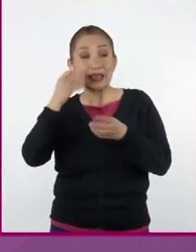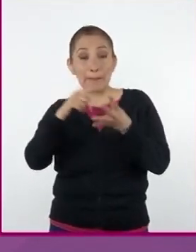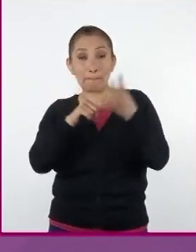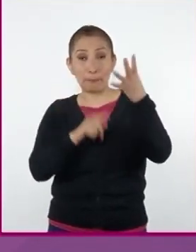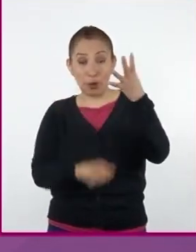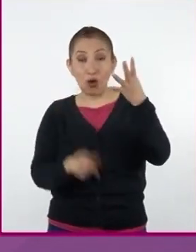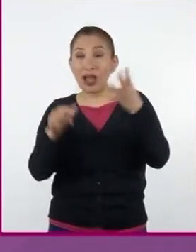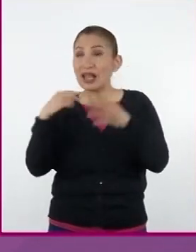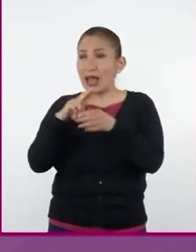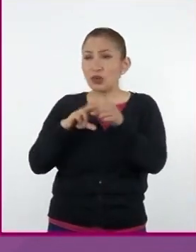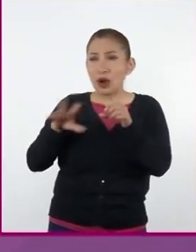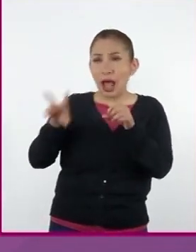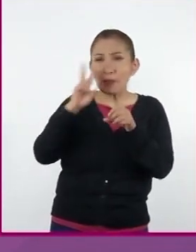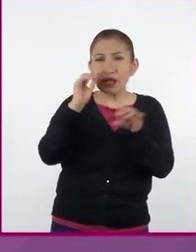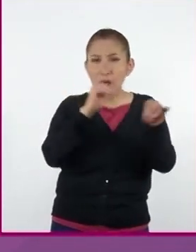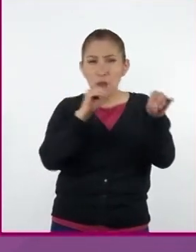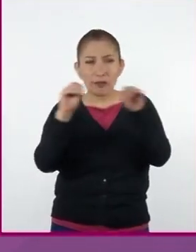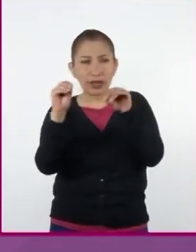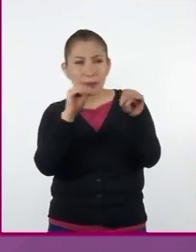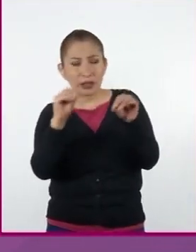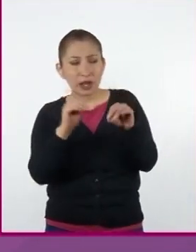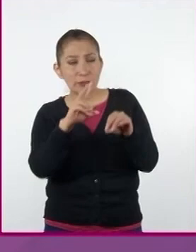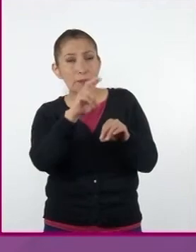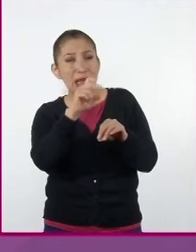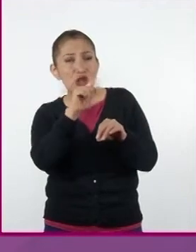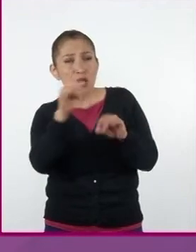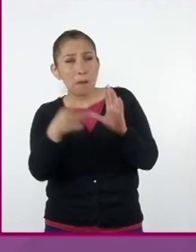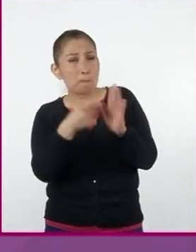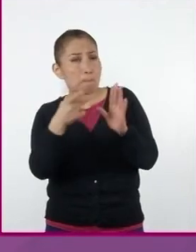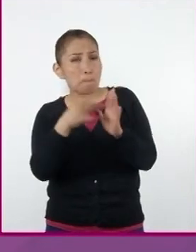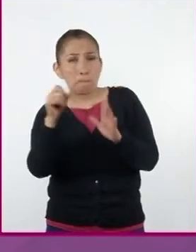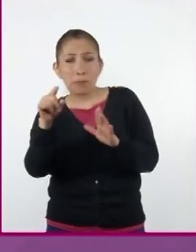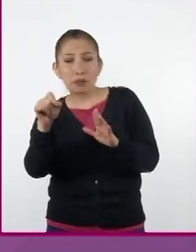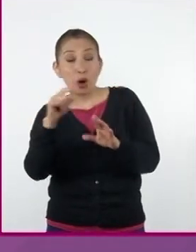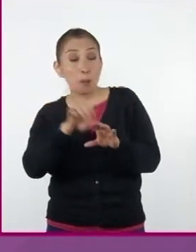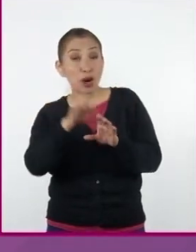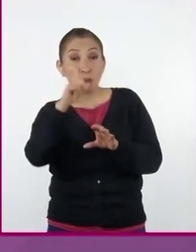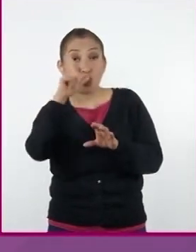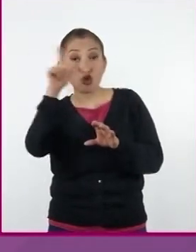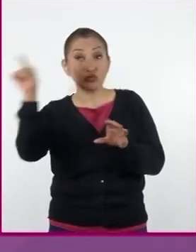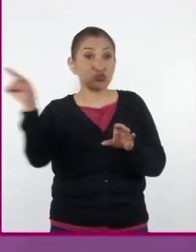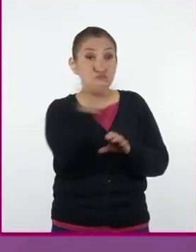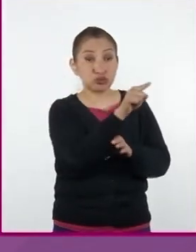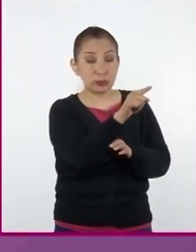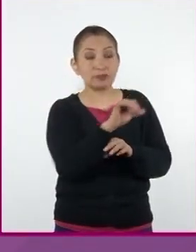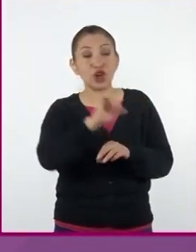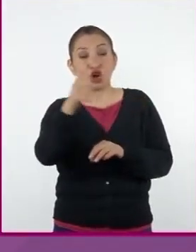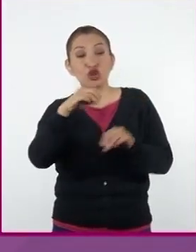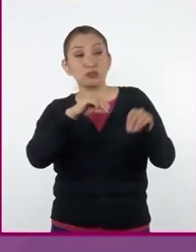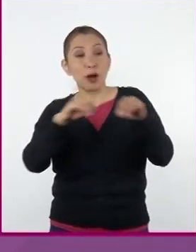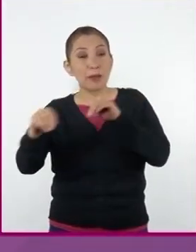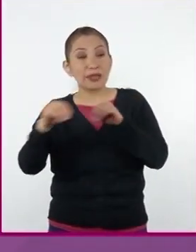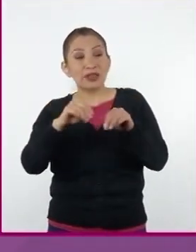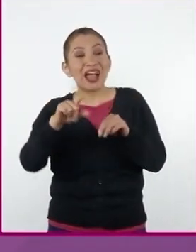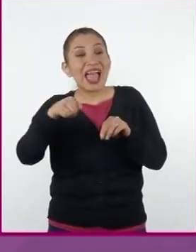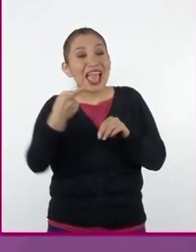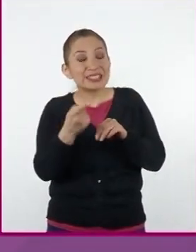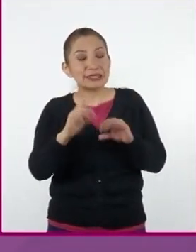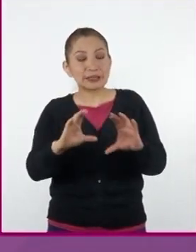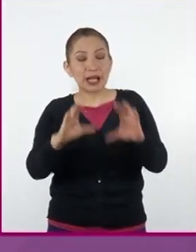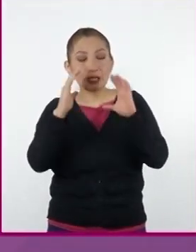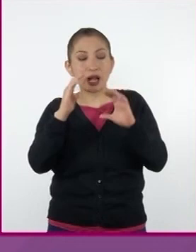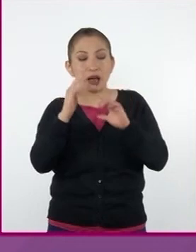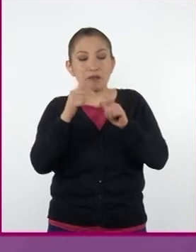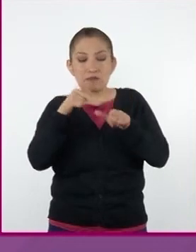naturaleza existen algunos movimientos de velocidad constante, como el de la luz. Otros movimientos implican una